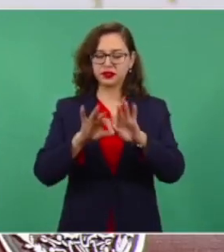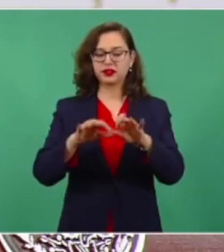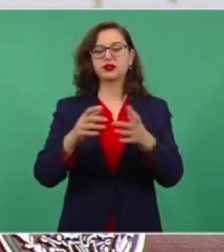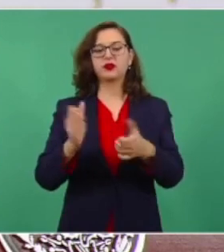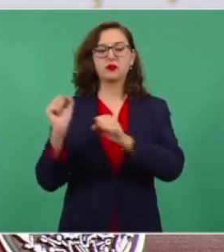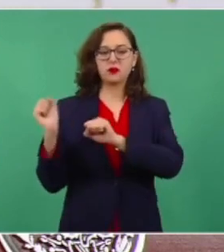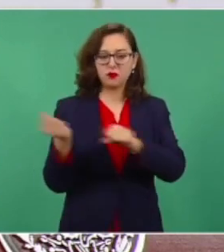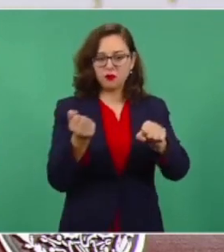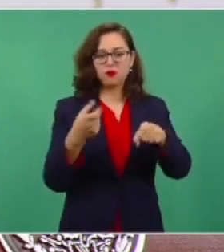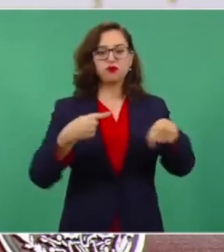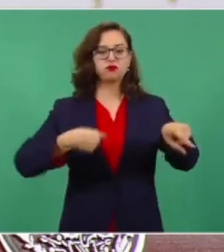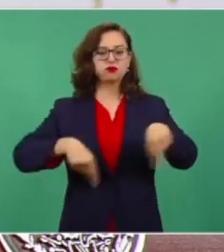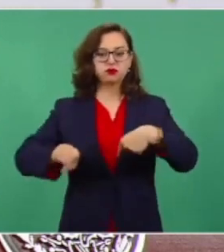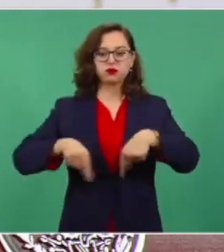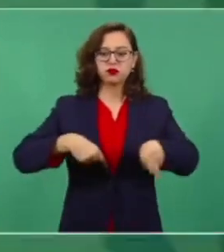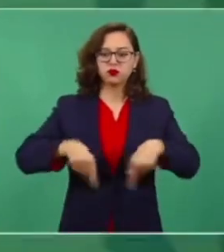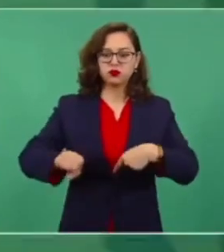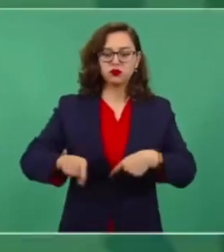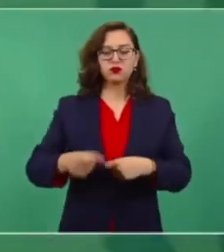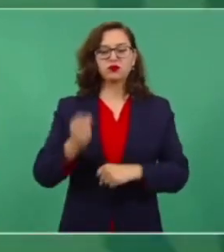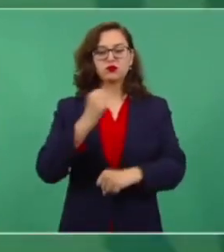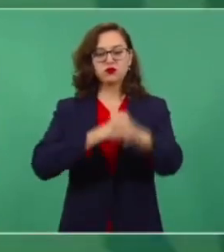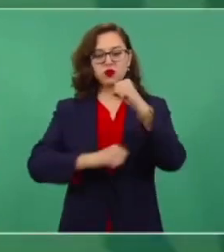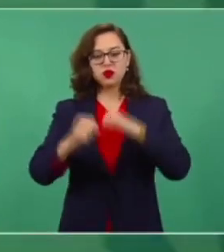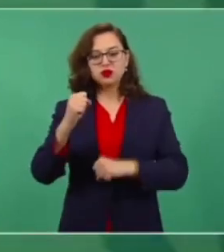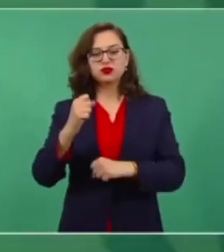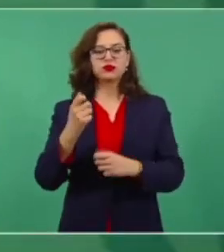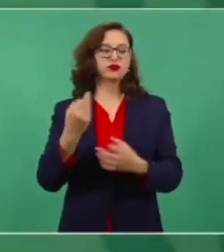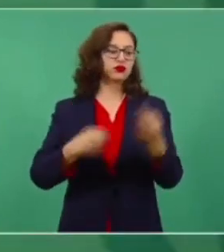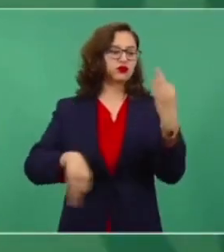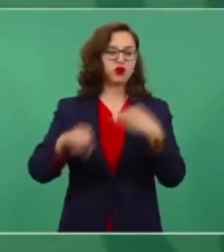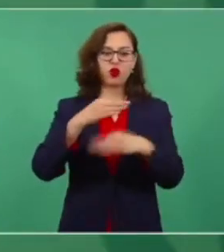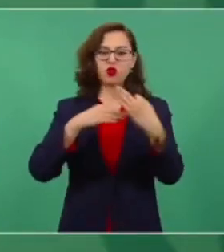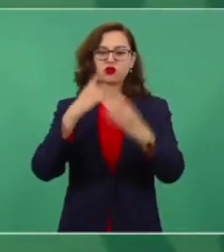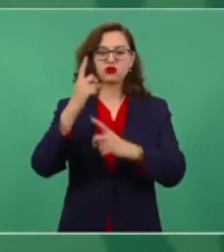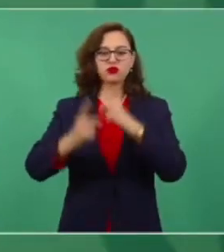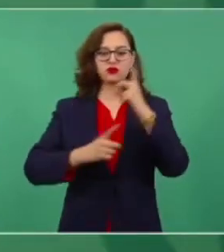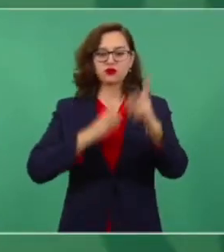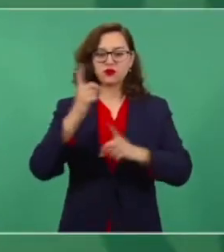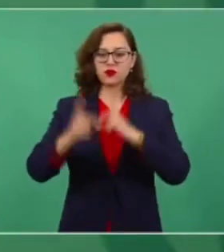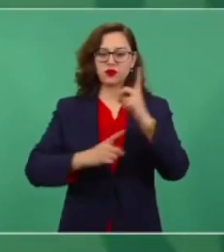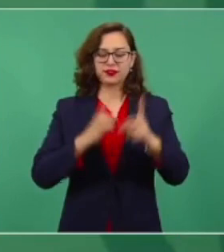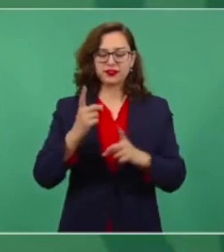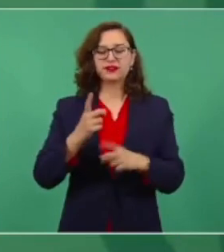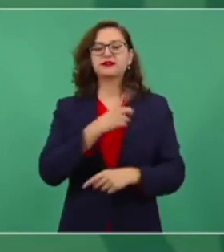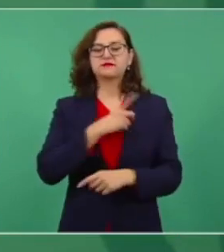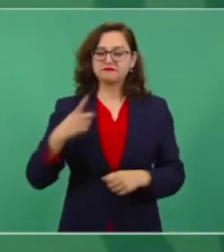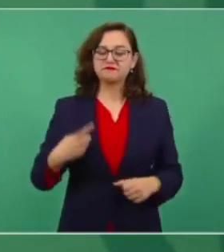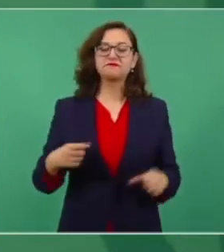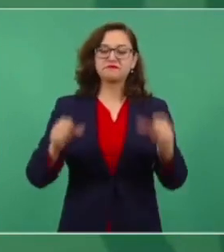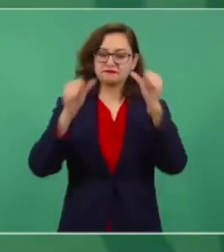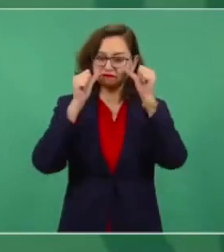para el fútbol, para el boxeo, para todos los deportes. Queremos tener